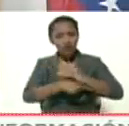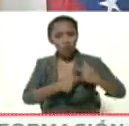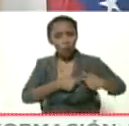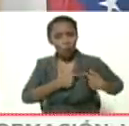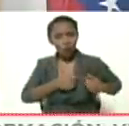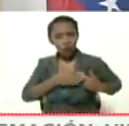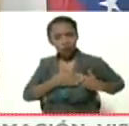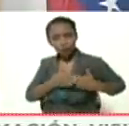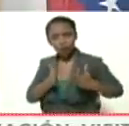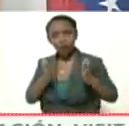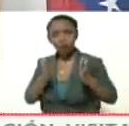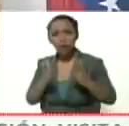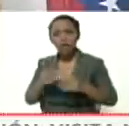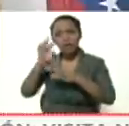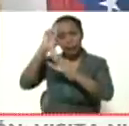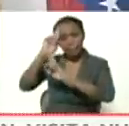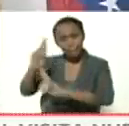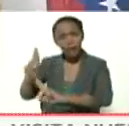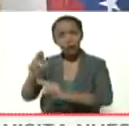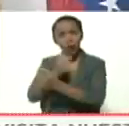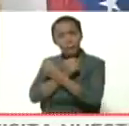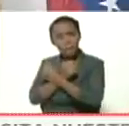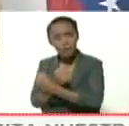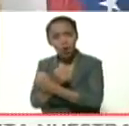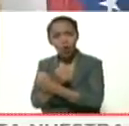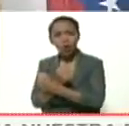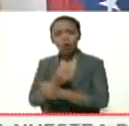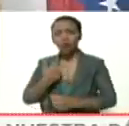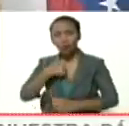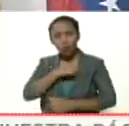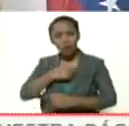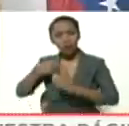respeto, con todo el amor y con toda nuestra pasión